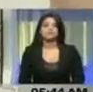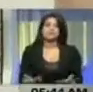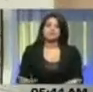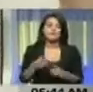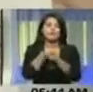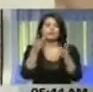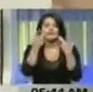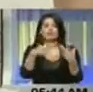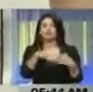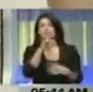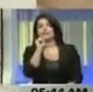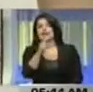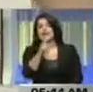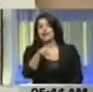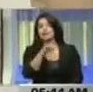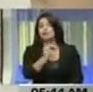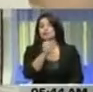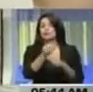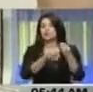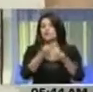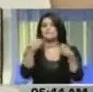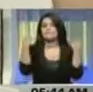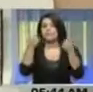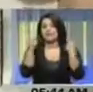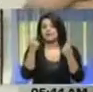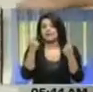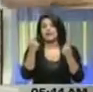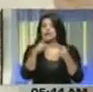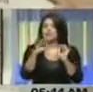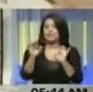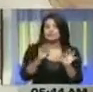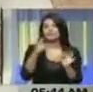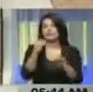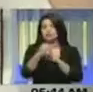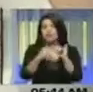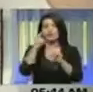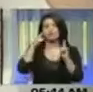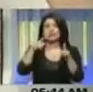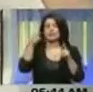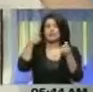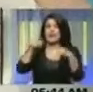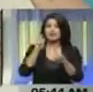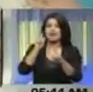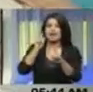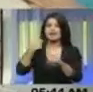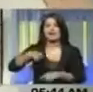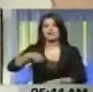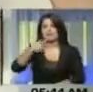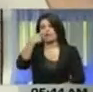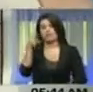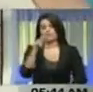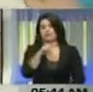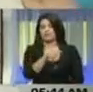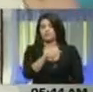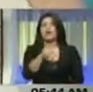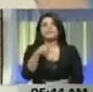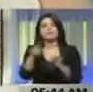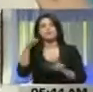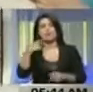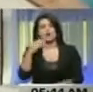por allí, que ellos hicieron una campaña, un lobbying internacional para desprestigiar a nuestro país. Afortunadamente, Uruguay es